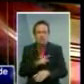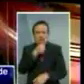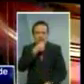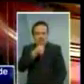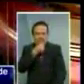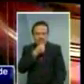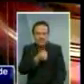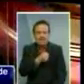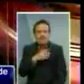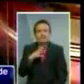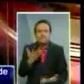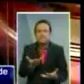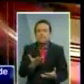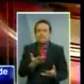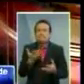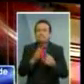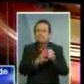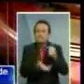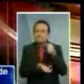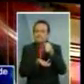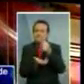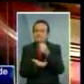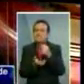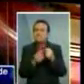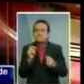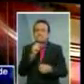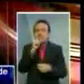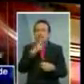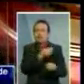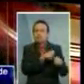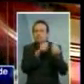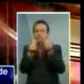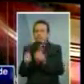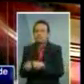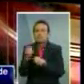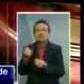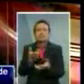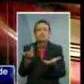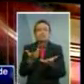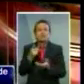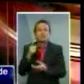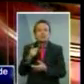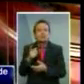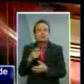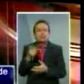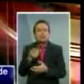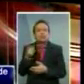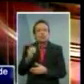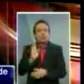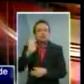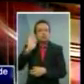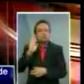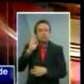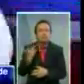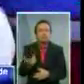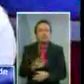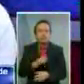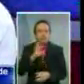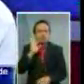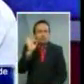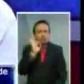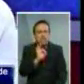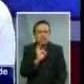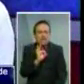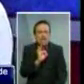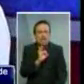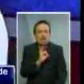entrevista. Si podemos hablar de recursos, ¿qué recursos le entregó el partido económicos como para sustentar su candidatura? Un porcentaje,